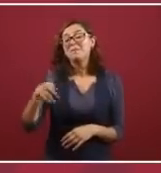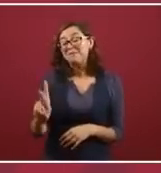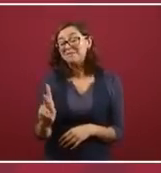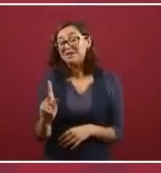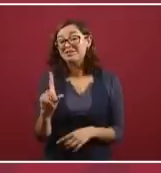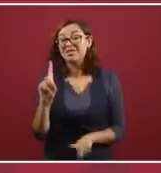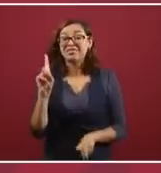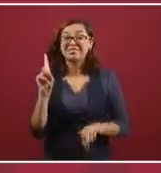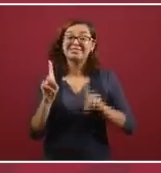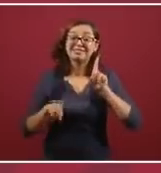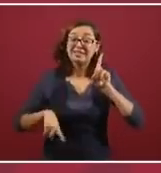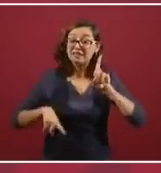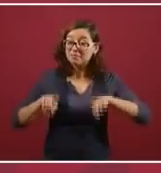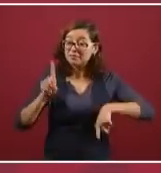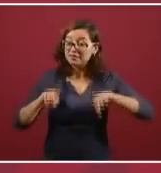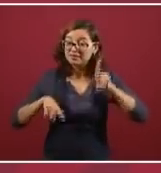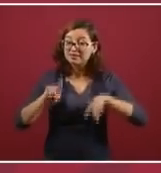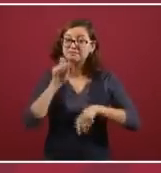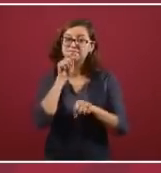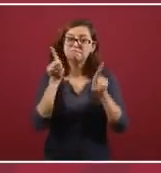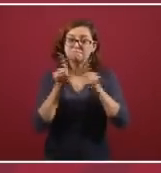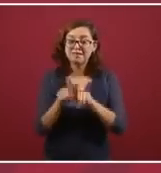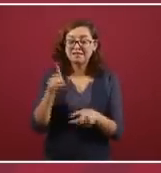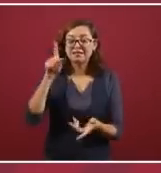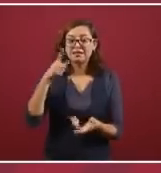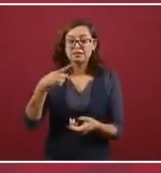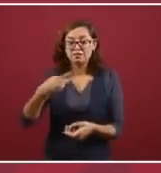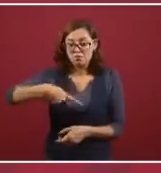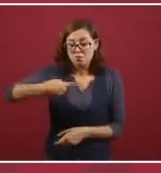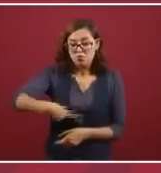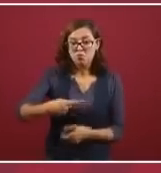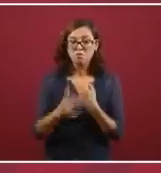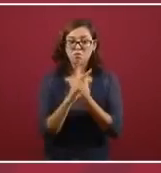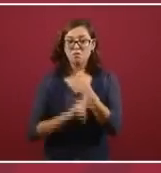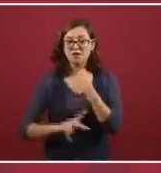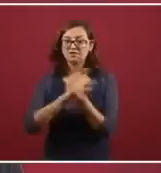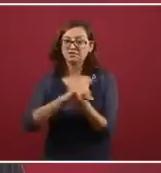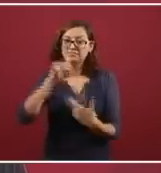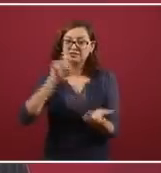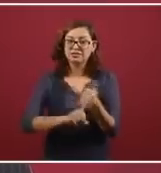esté cada país en lo económico.